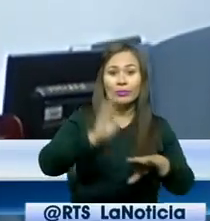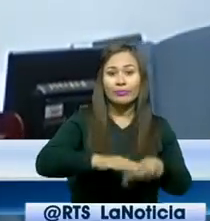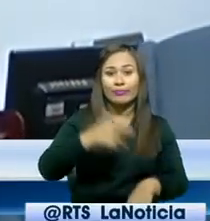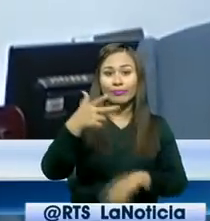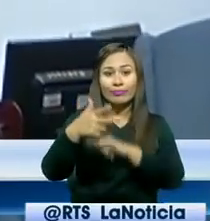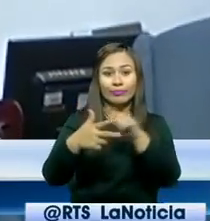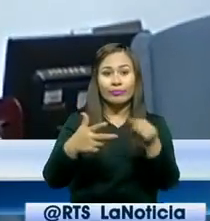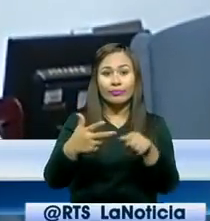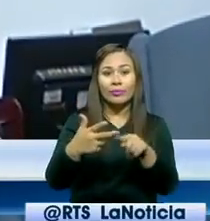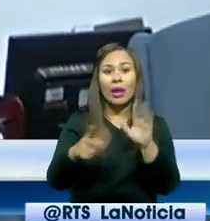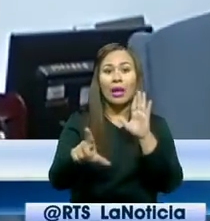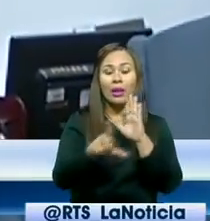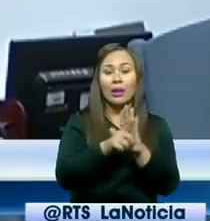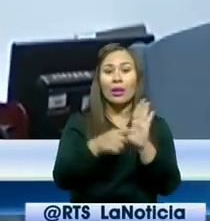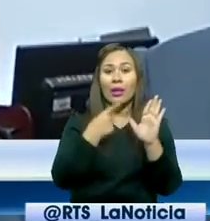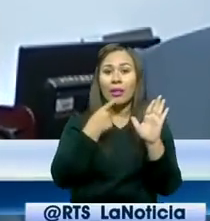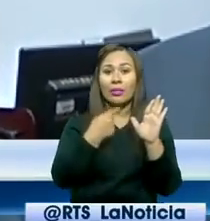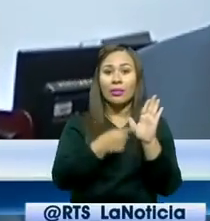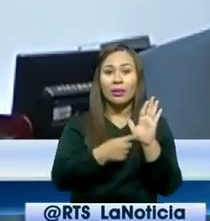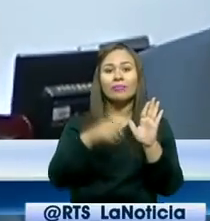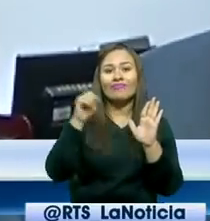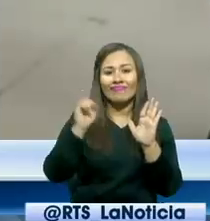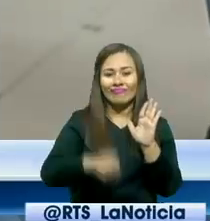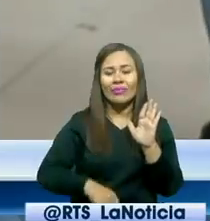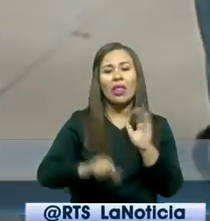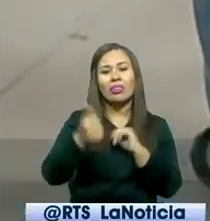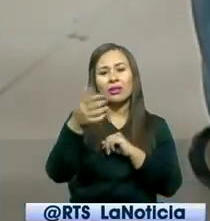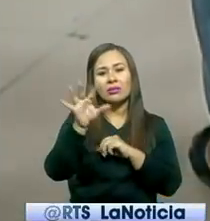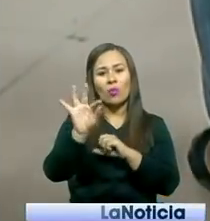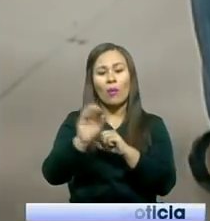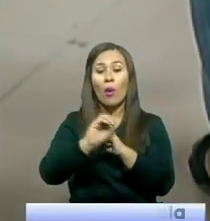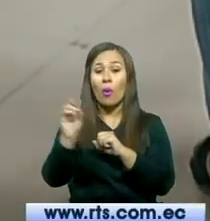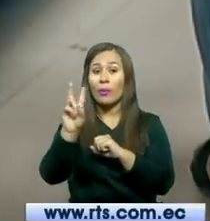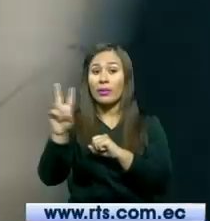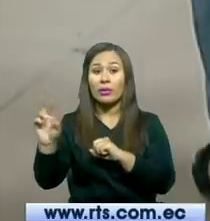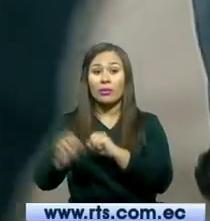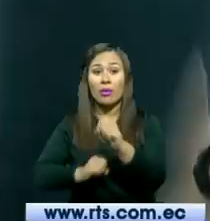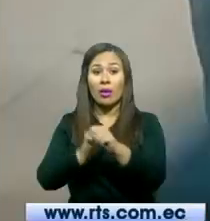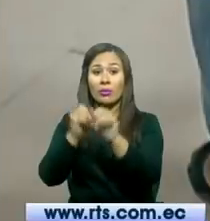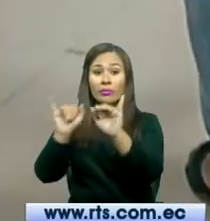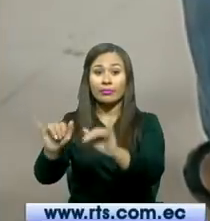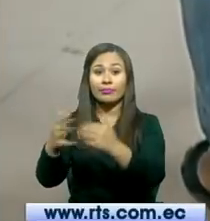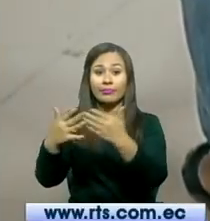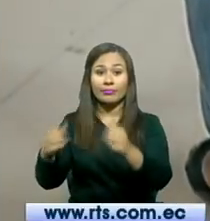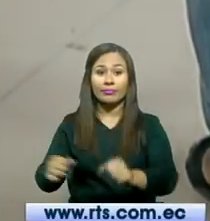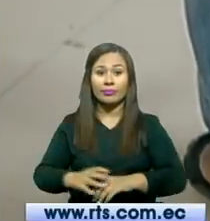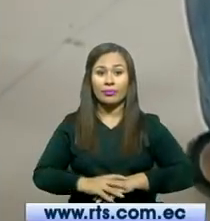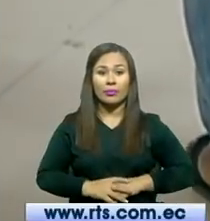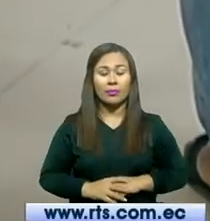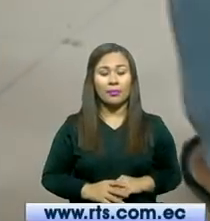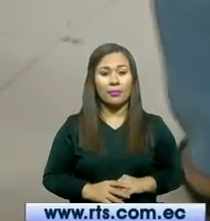Código Orgánico Integral Penal sanciona 19 a 22 años. Informó José Morales.